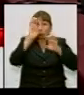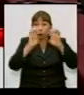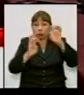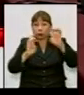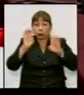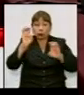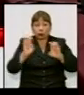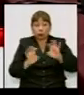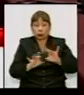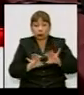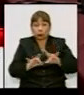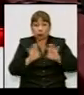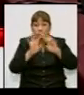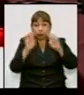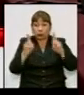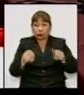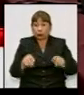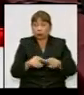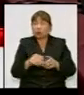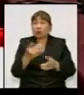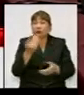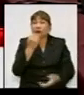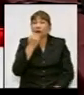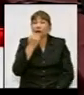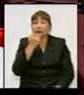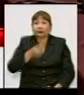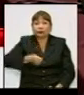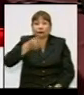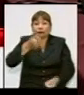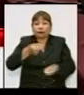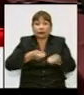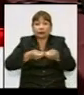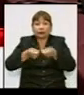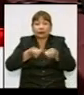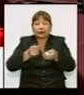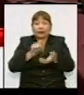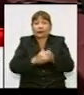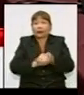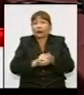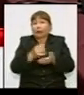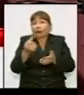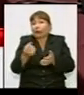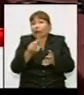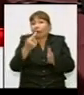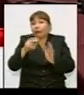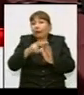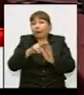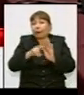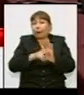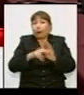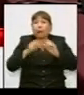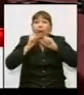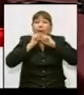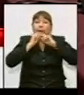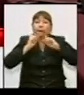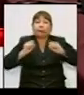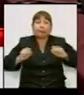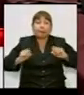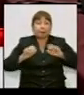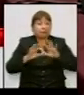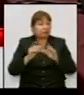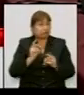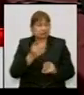seguridad digital. ¿Quién es el líder? Hasta el momento, la única norma da a la Secretaría de Gobierno Digital, y no está